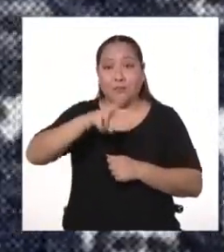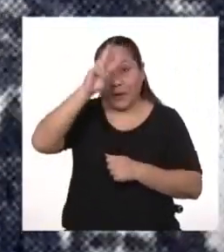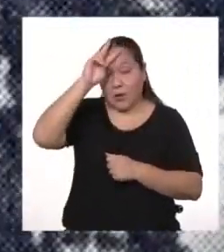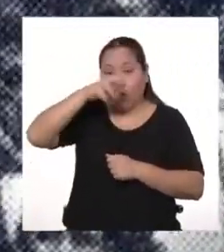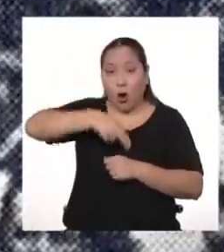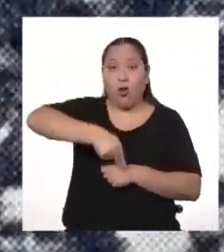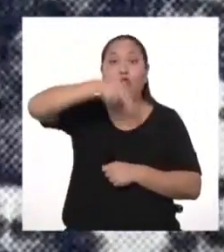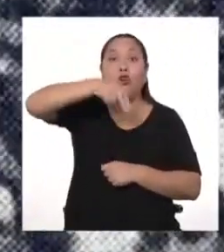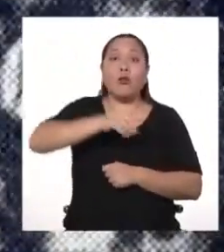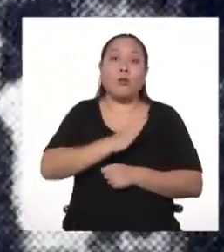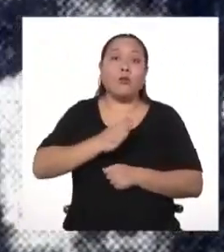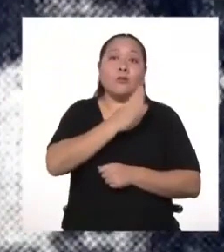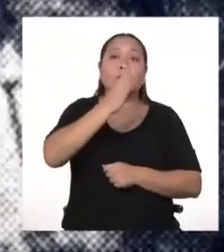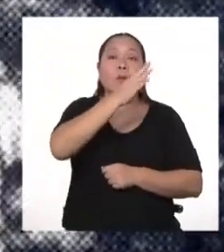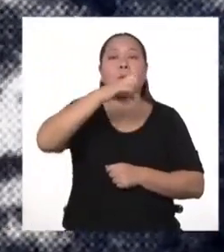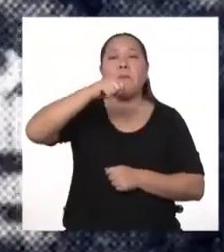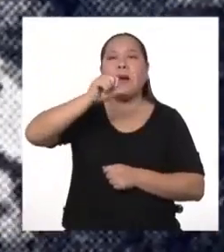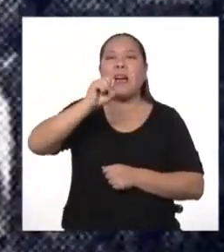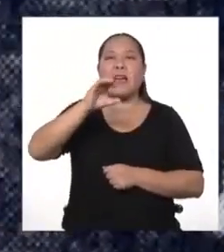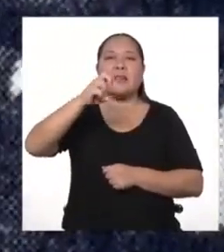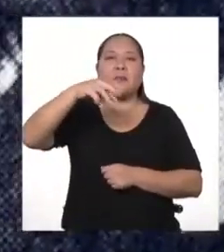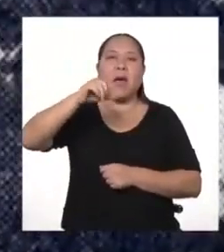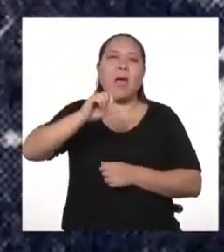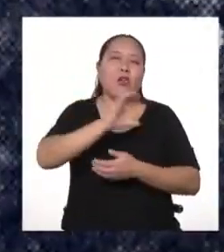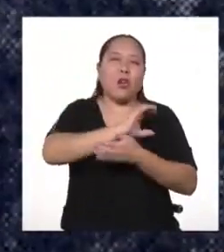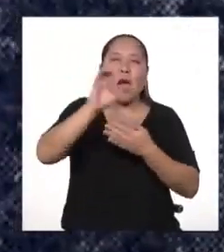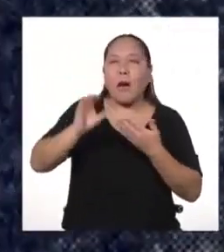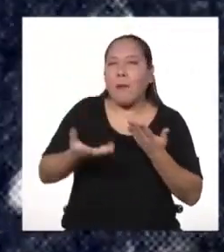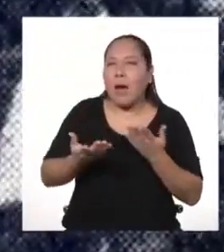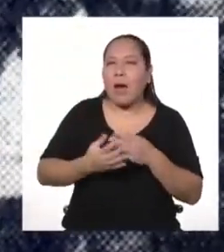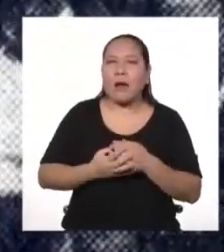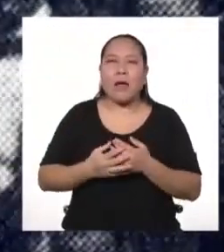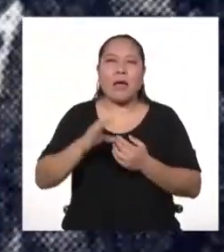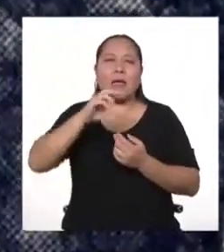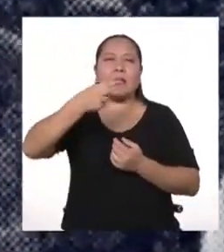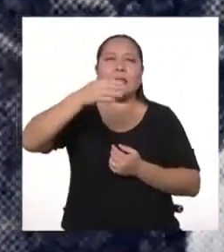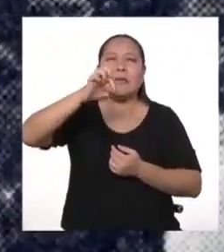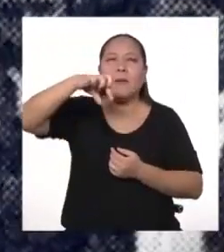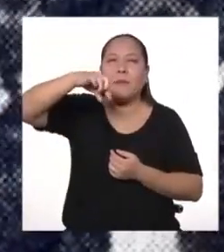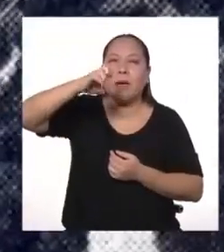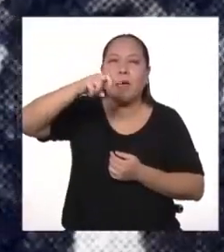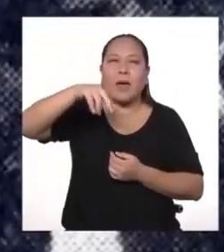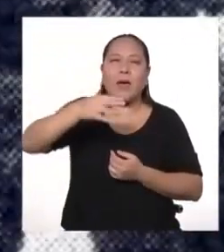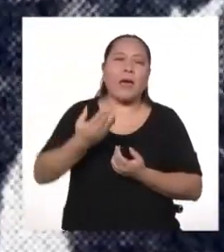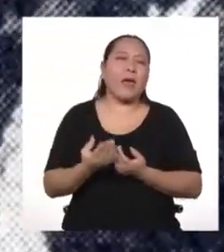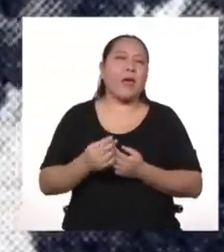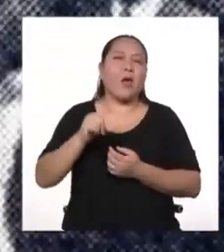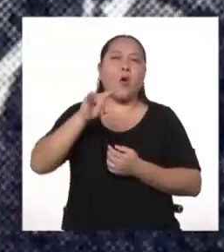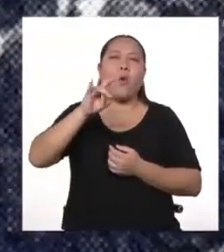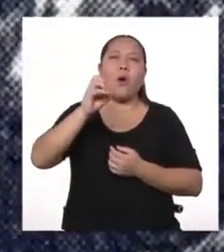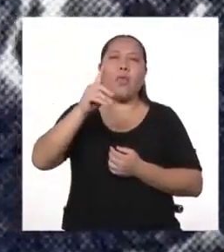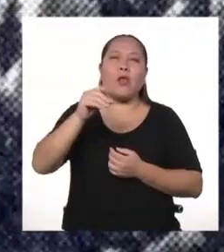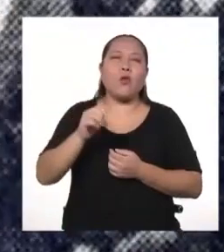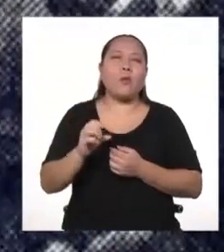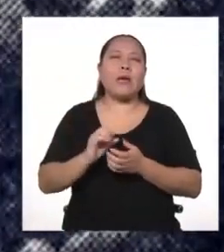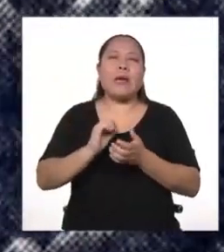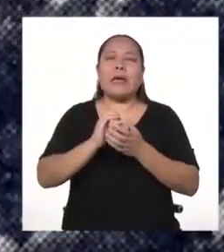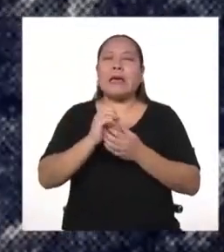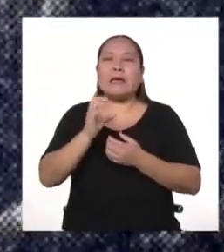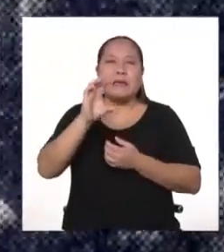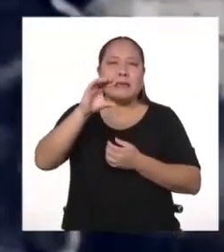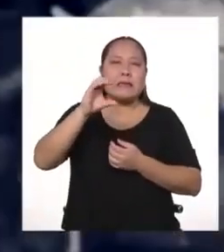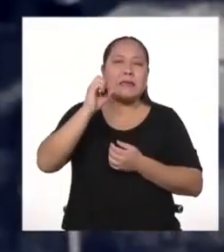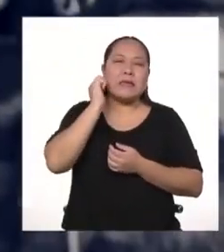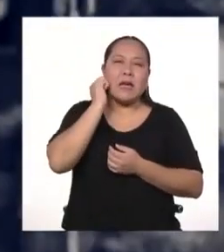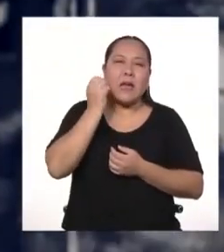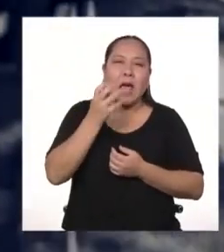como Salaberry, Pacasmayo, Cajamarca, Chepén, Guadalupe, Chiclayo,